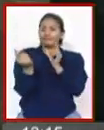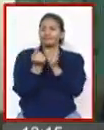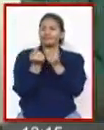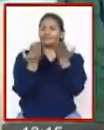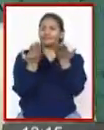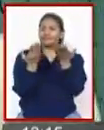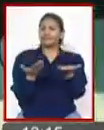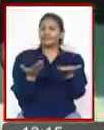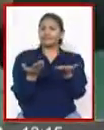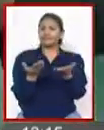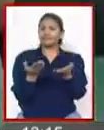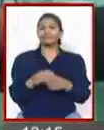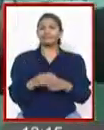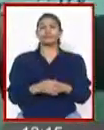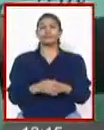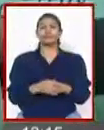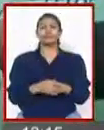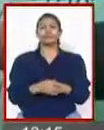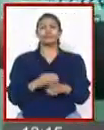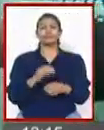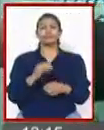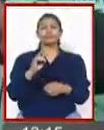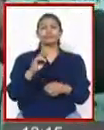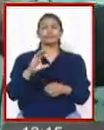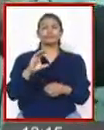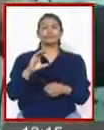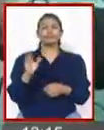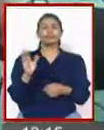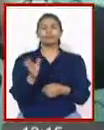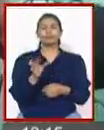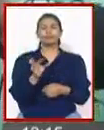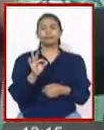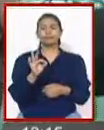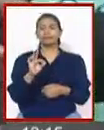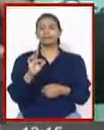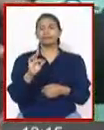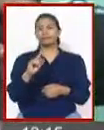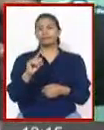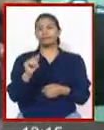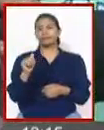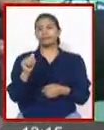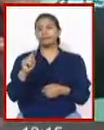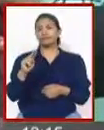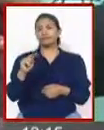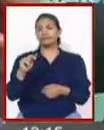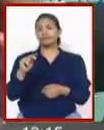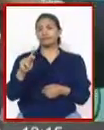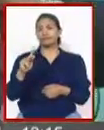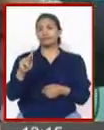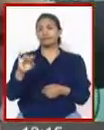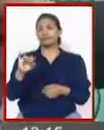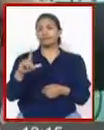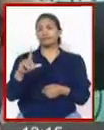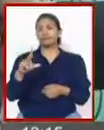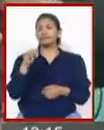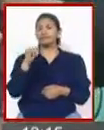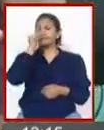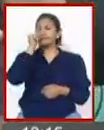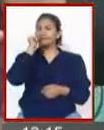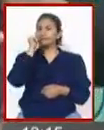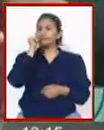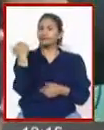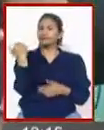hace Mario Horacio Gil, lo que hace Frankie Ligerón, lo que hace Oscar Celada. Él viene